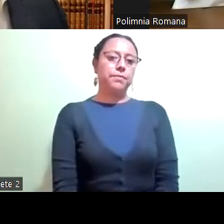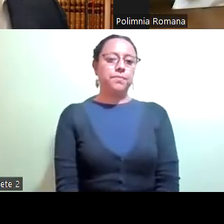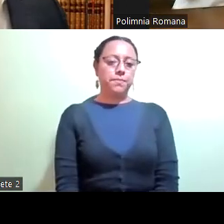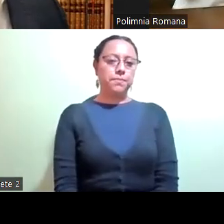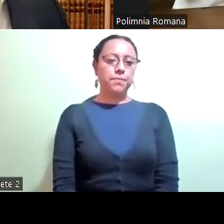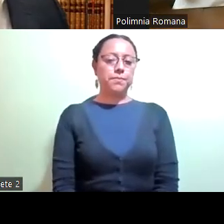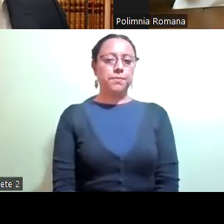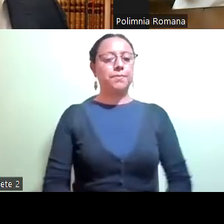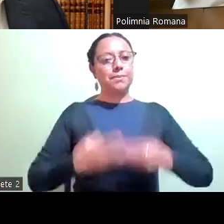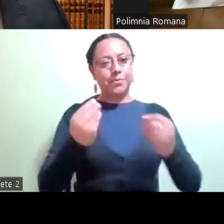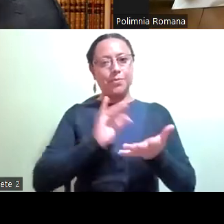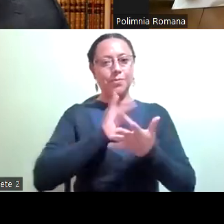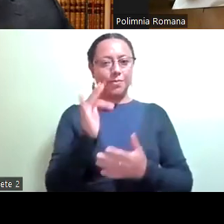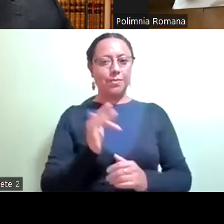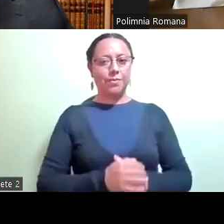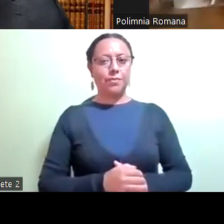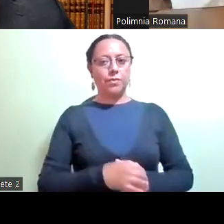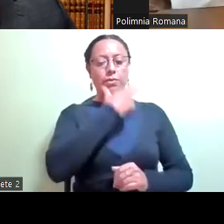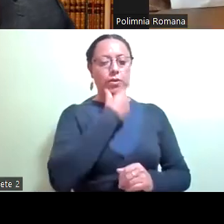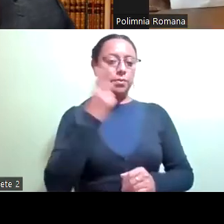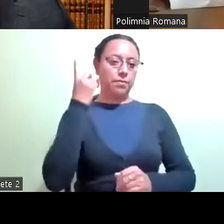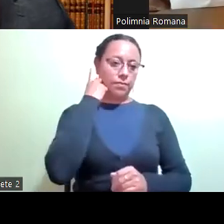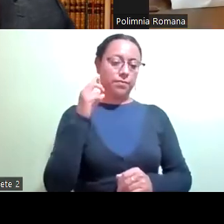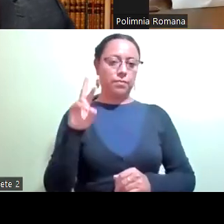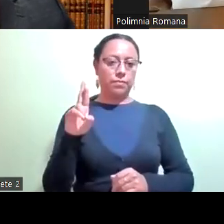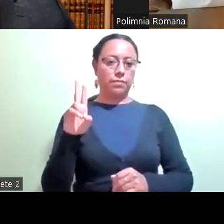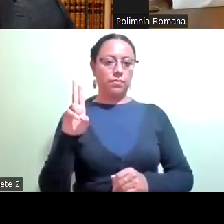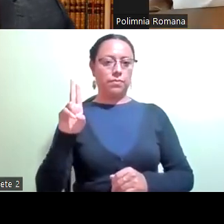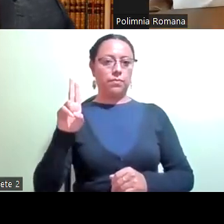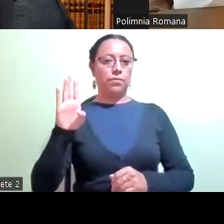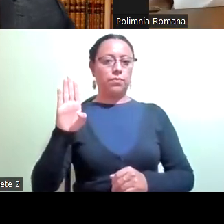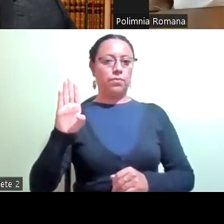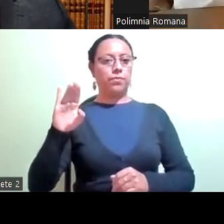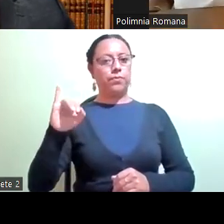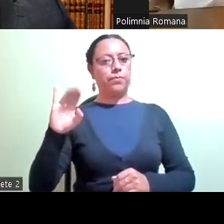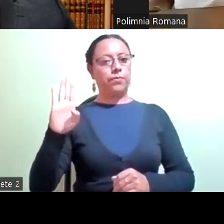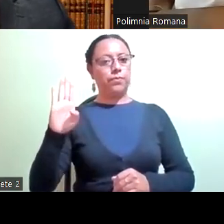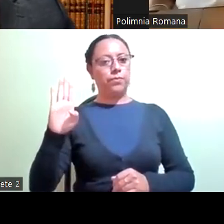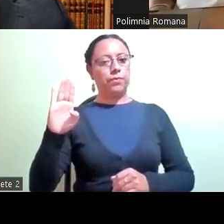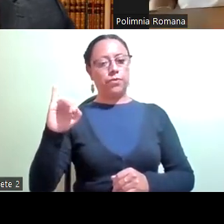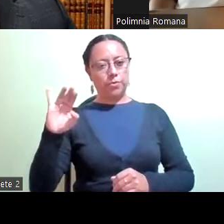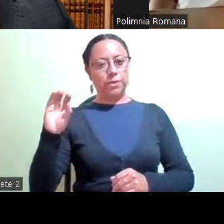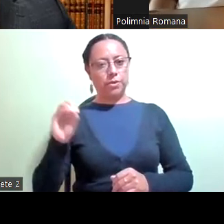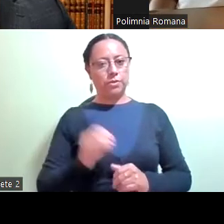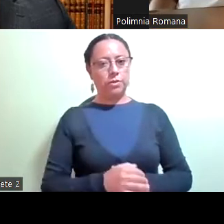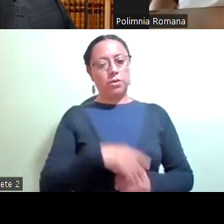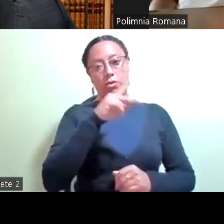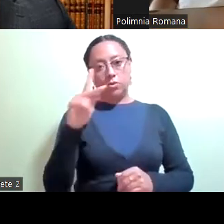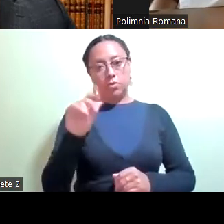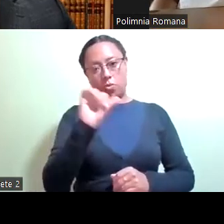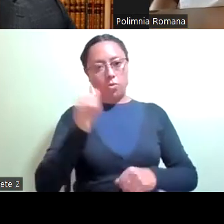Muchas gracias, diputado Rubio. ¿Alguien quiere hacer uso de la palabra?